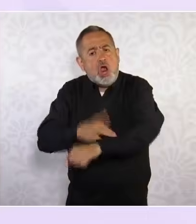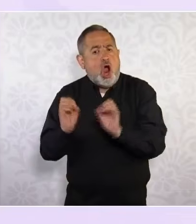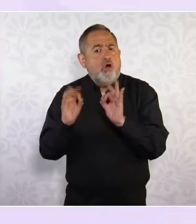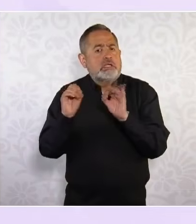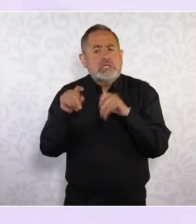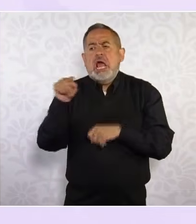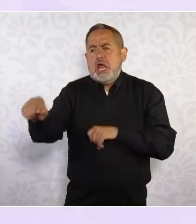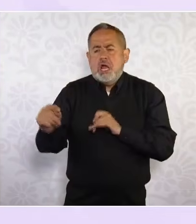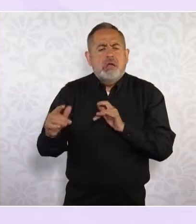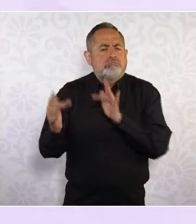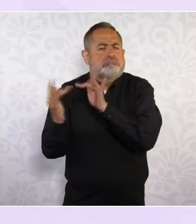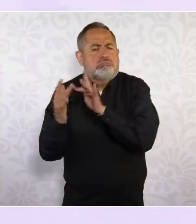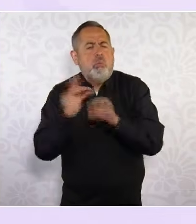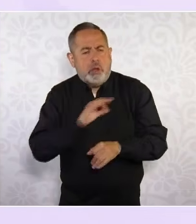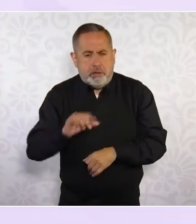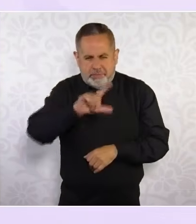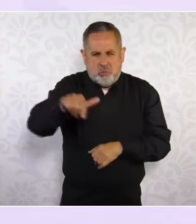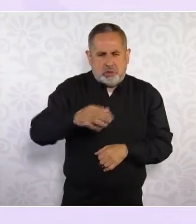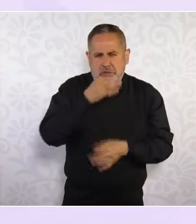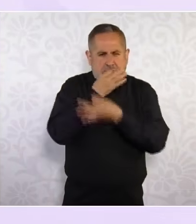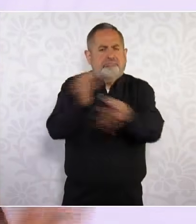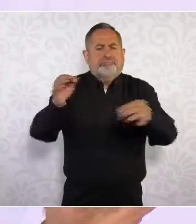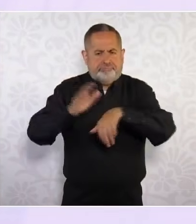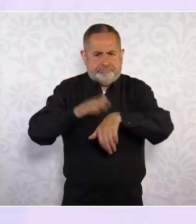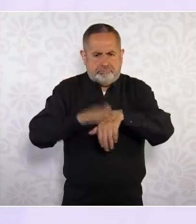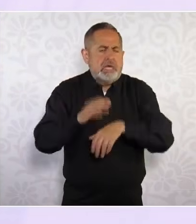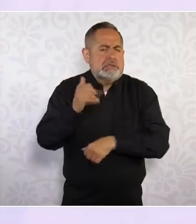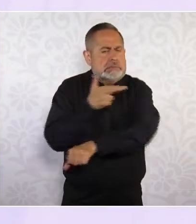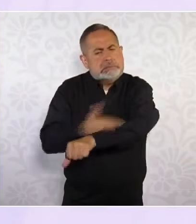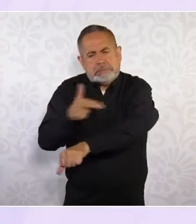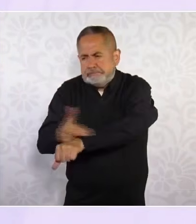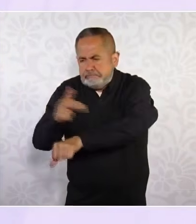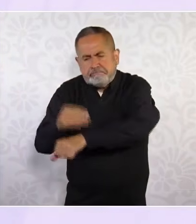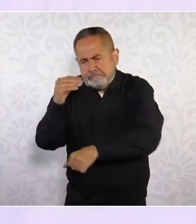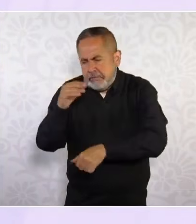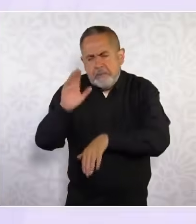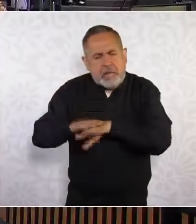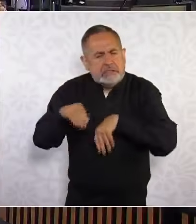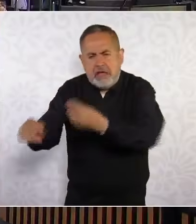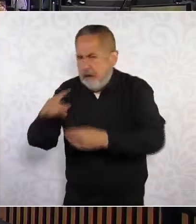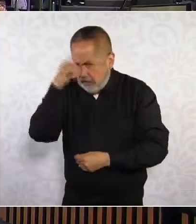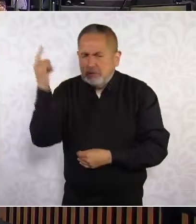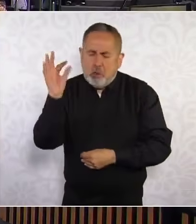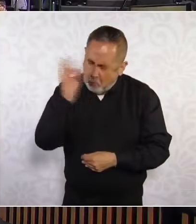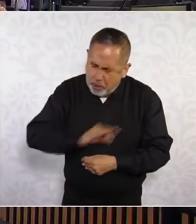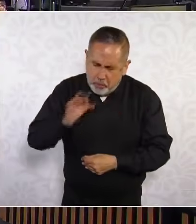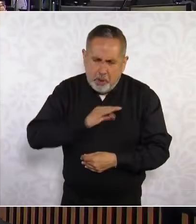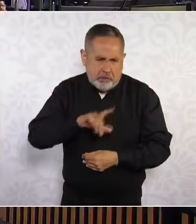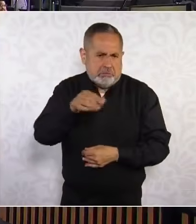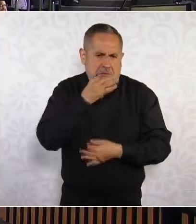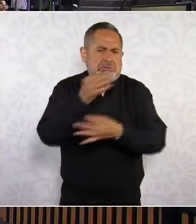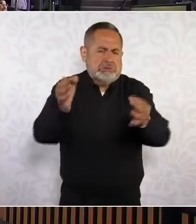Entonces vamos a dar mucho más información y facilitar cualquier trámite que se haga para ello. Muchas gracias, Presidenta. Buenos